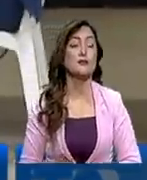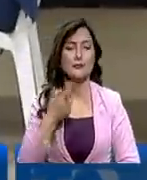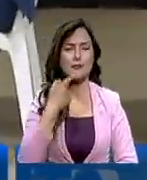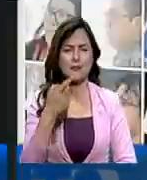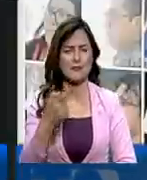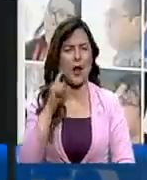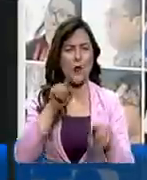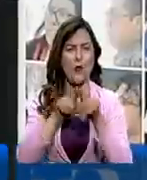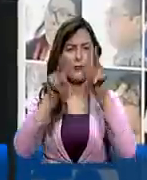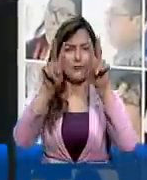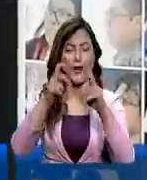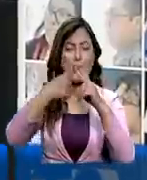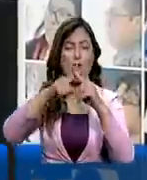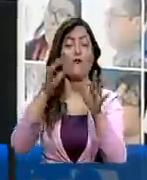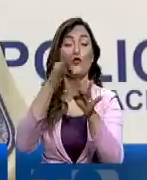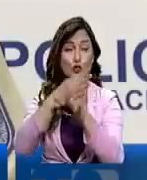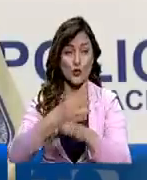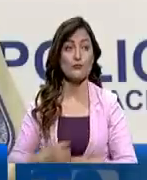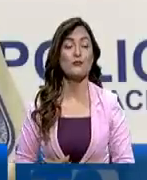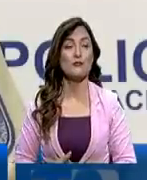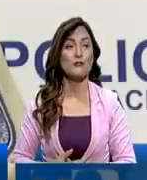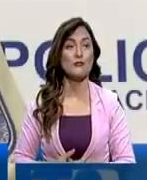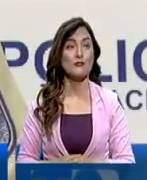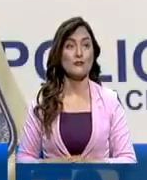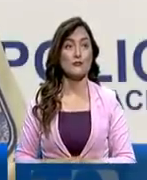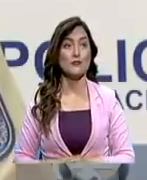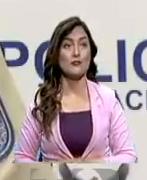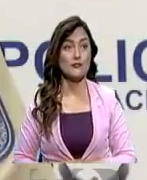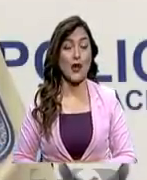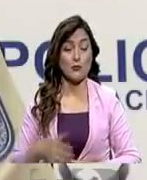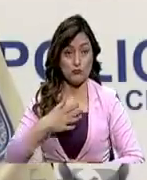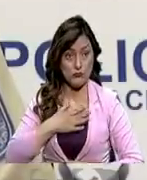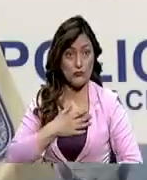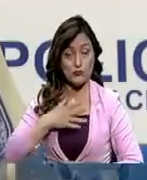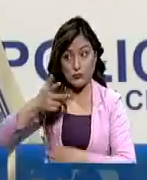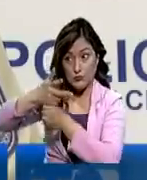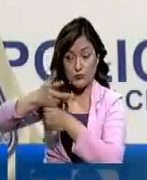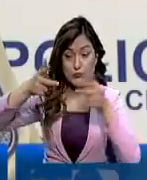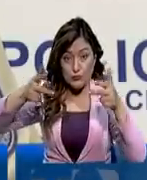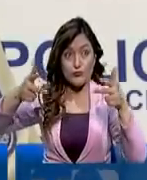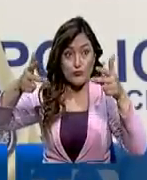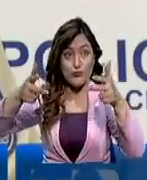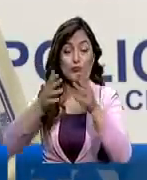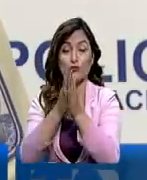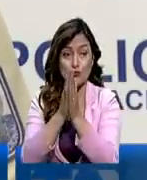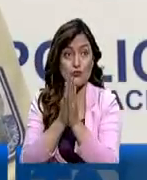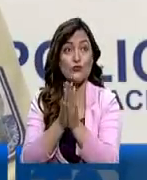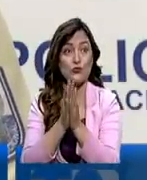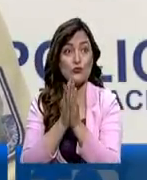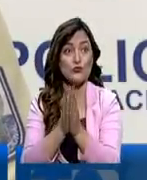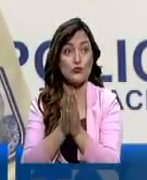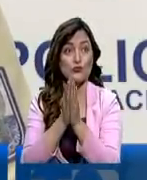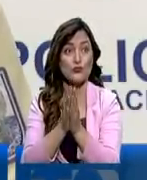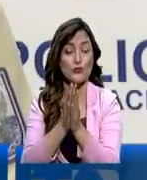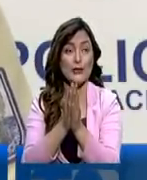ya se ajustan temas para que empiecen a funcionar. Para nosotros, colocar las cámaras en donde nosotros solicitamos, en donde nosotros